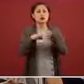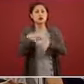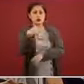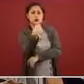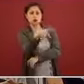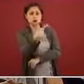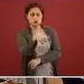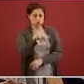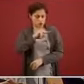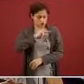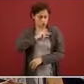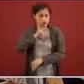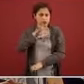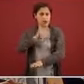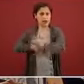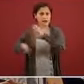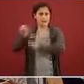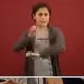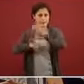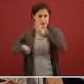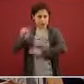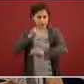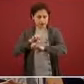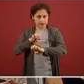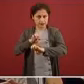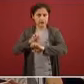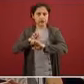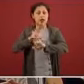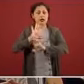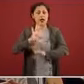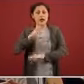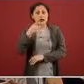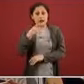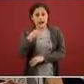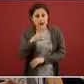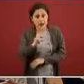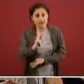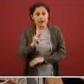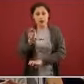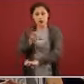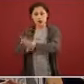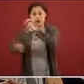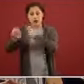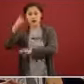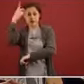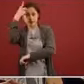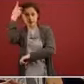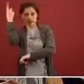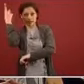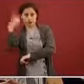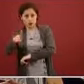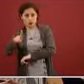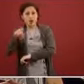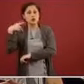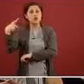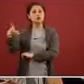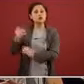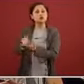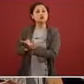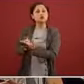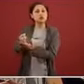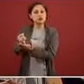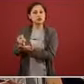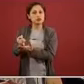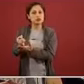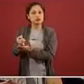personas van a tener la posibilidad de quedarse en casa solamente si las empresas en las que trabajan